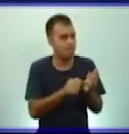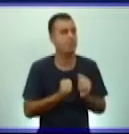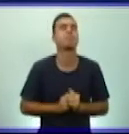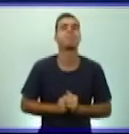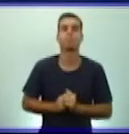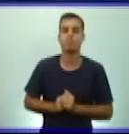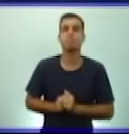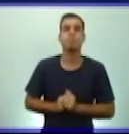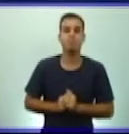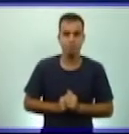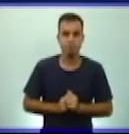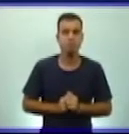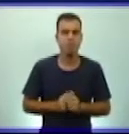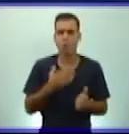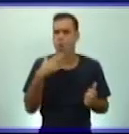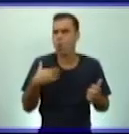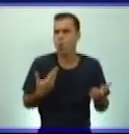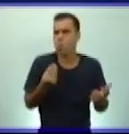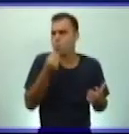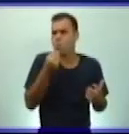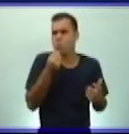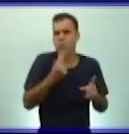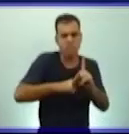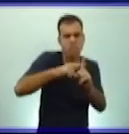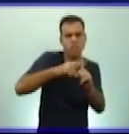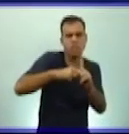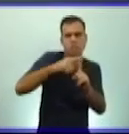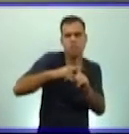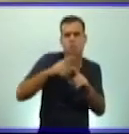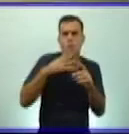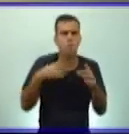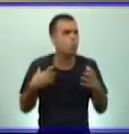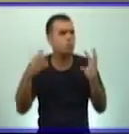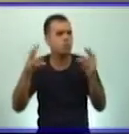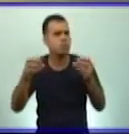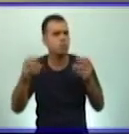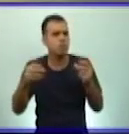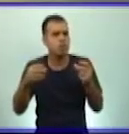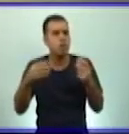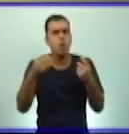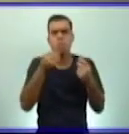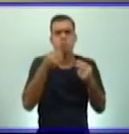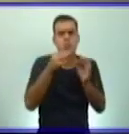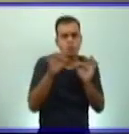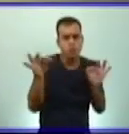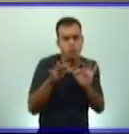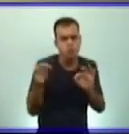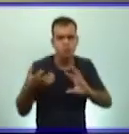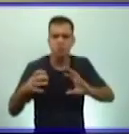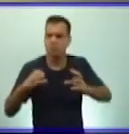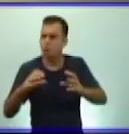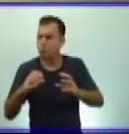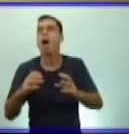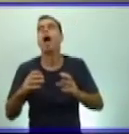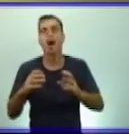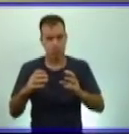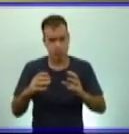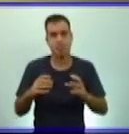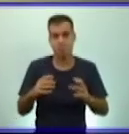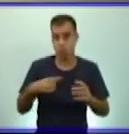Pero, ¿cómo podemos determinar la temperatura? ¿Podemos hacer alguna medición directa? ¿Cómo no? Ustedes conocen